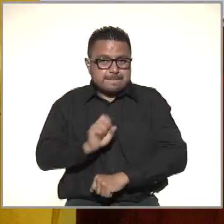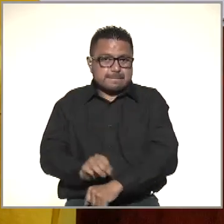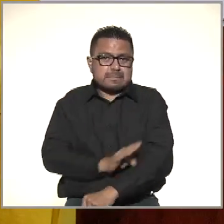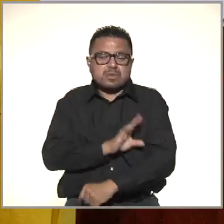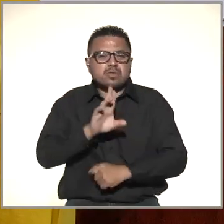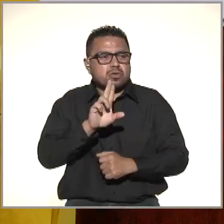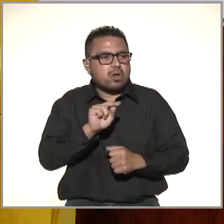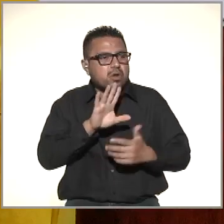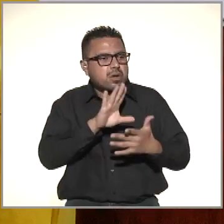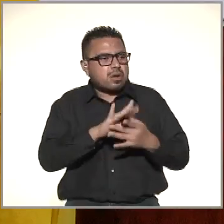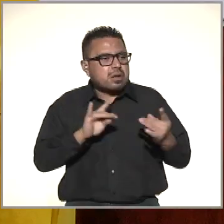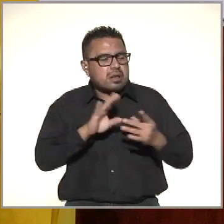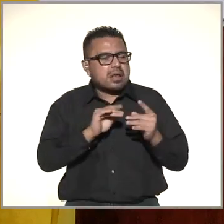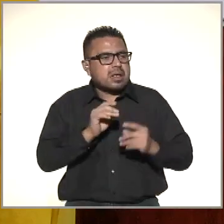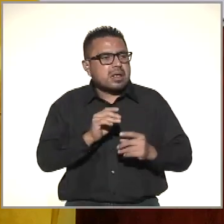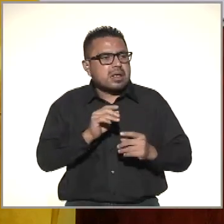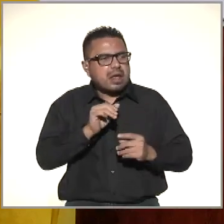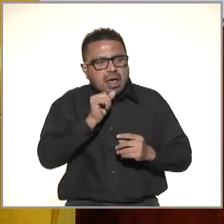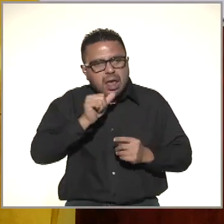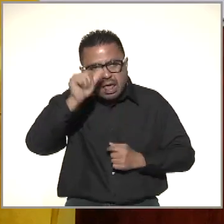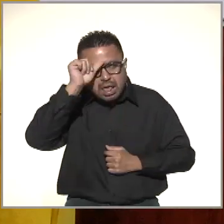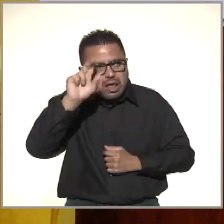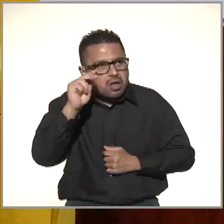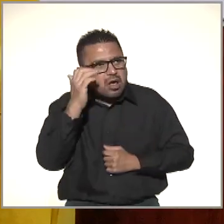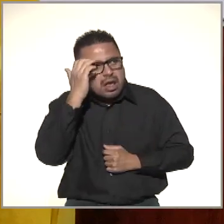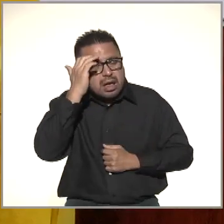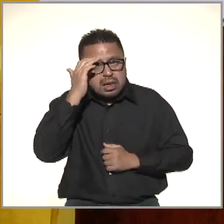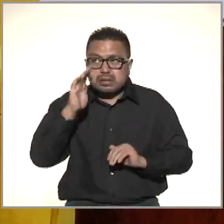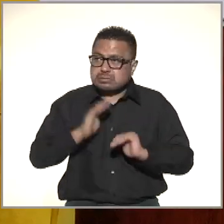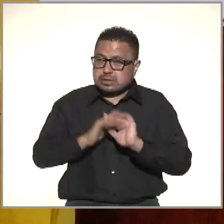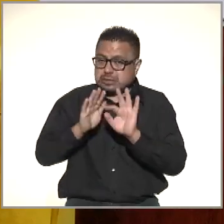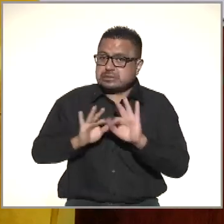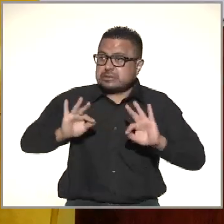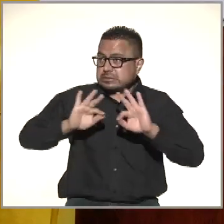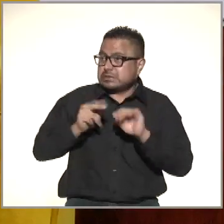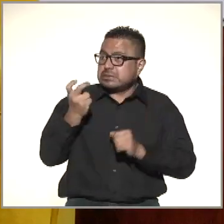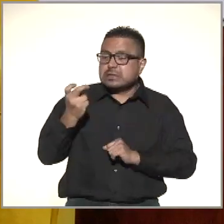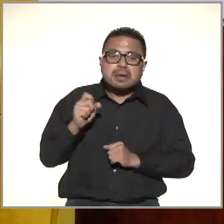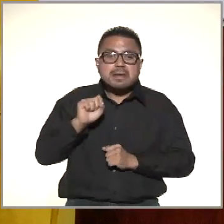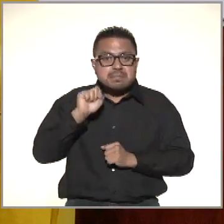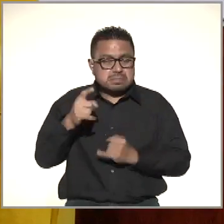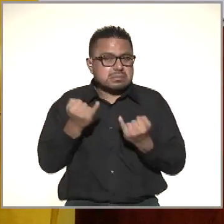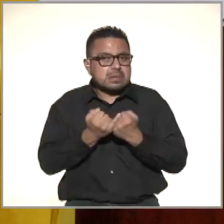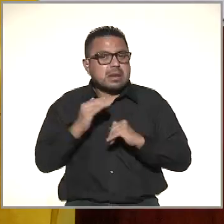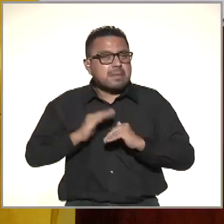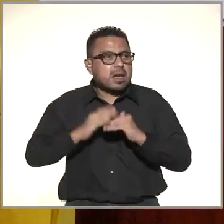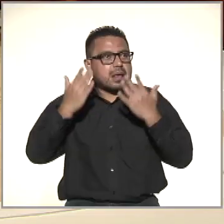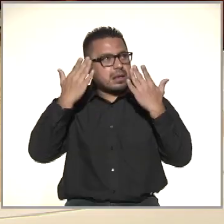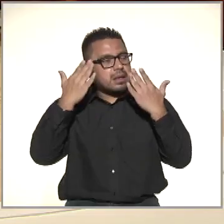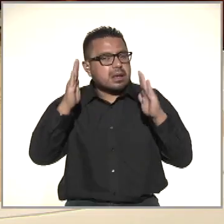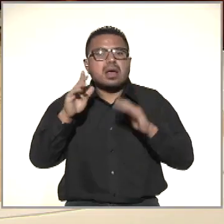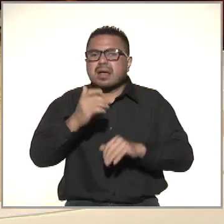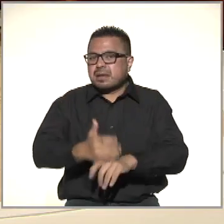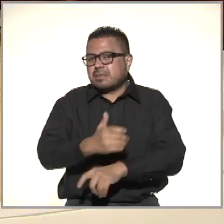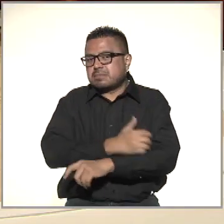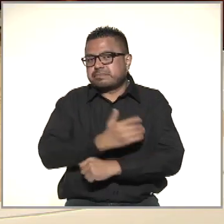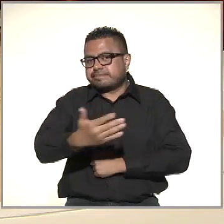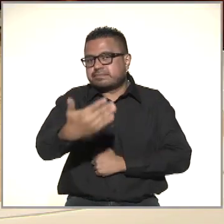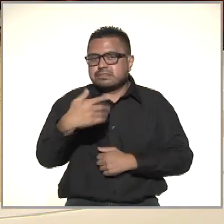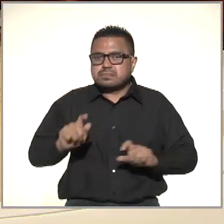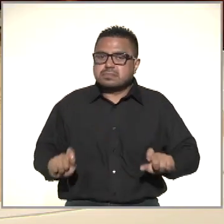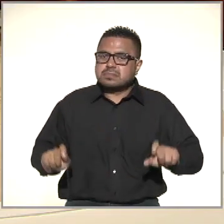digo la emoción porque soy analfabeta, no las conozco. Fíjate qué importante, porque eso también me amplía. Pero bueno, acompáñenme a ver la